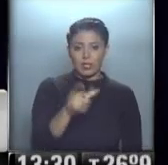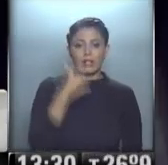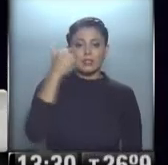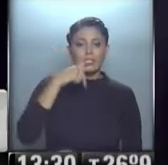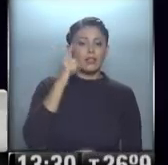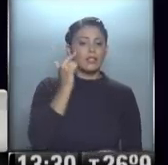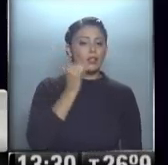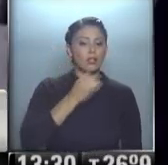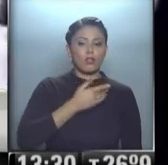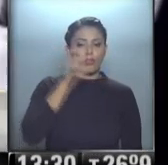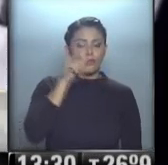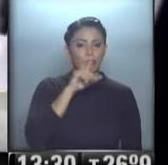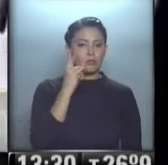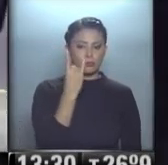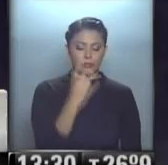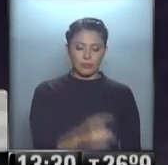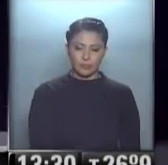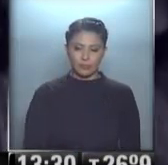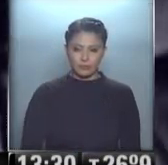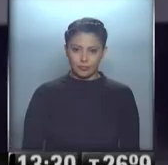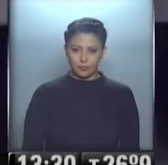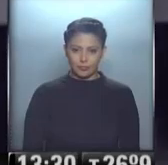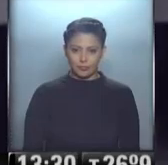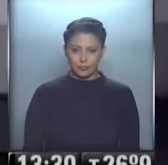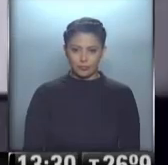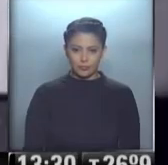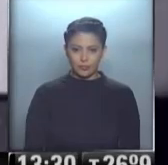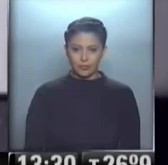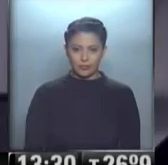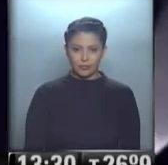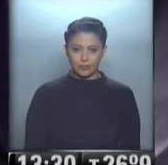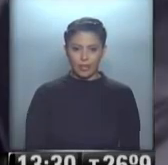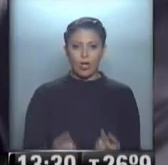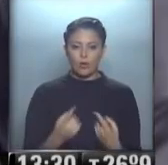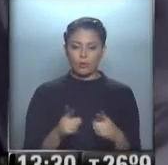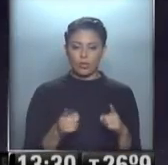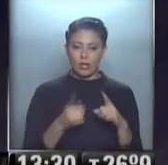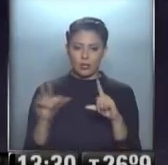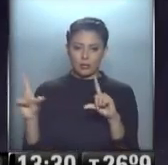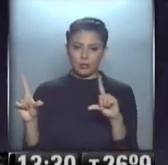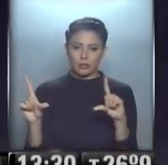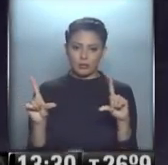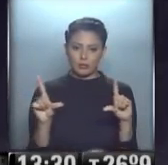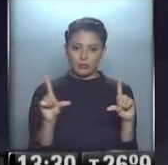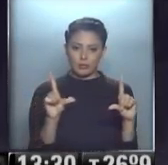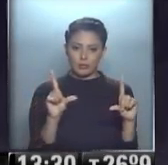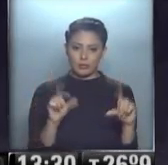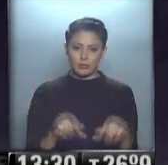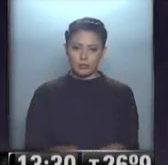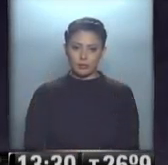Feliú, gran trovador cubano. La latitud sin ahora,